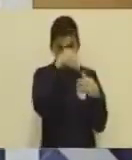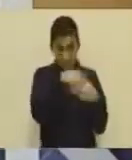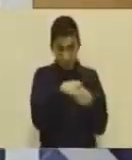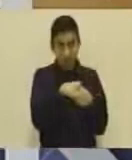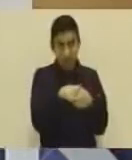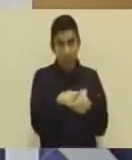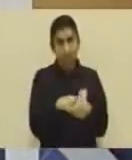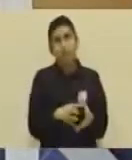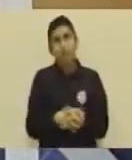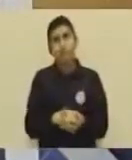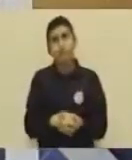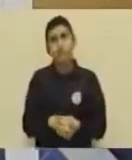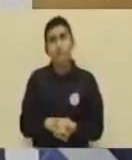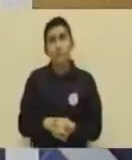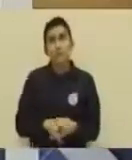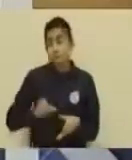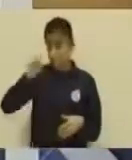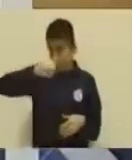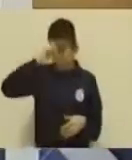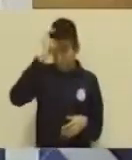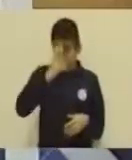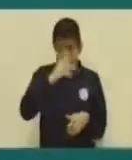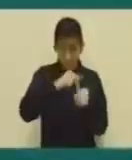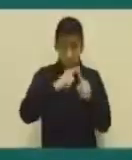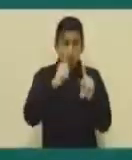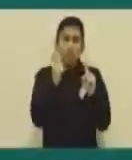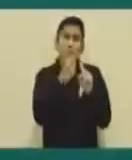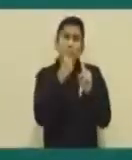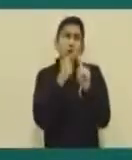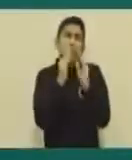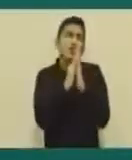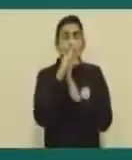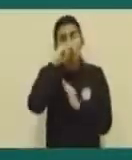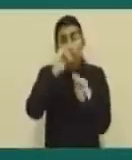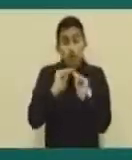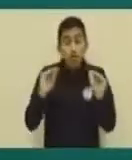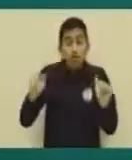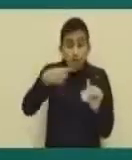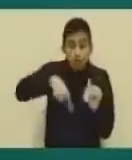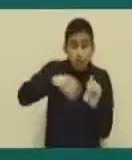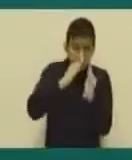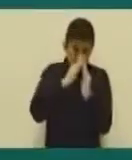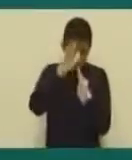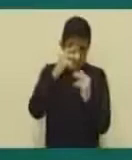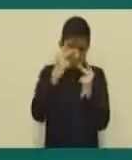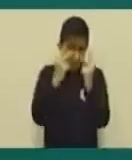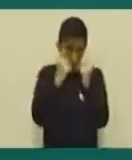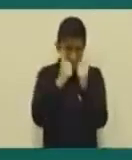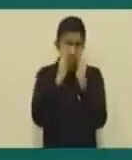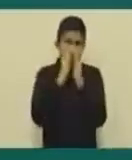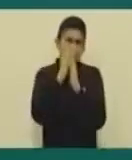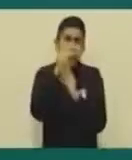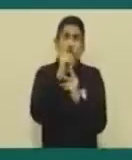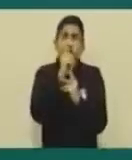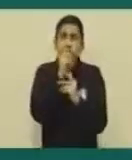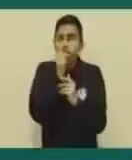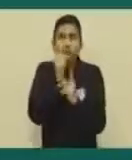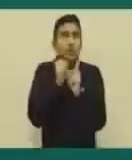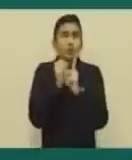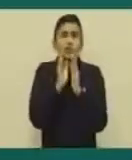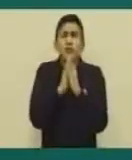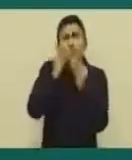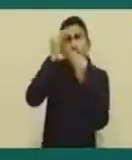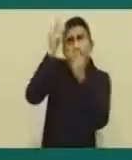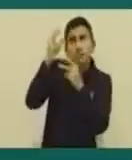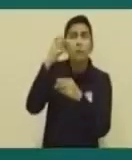jóvenes? Sí, así es, André. Primero con los chicos y chicas, cuenten lo que está pasando, cuéntenselo a sus padres o